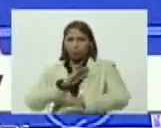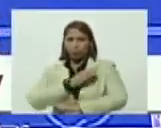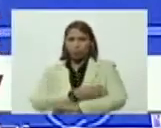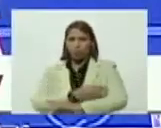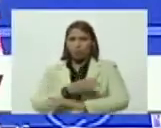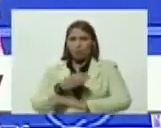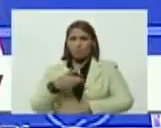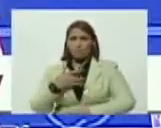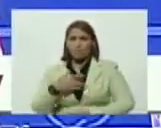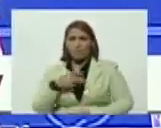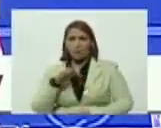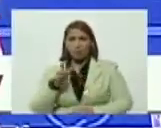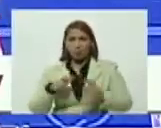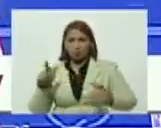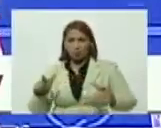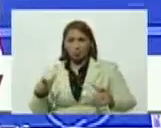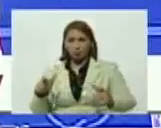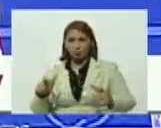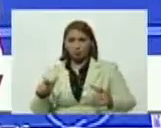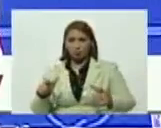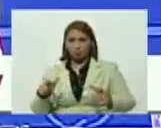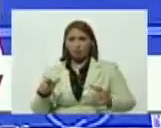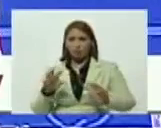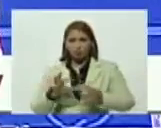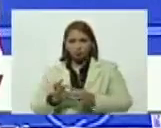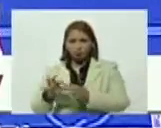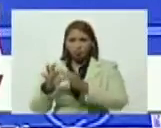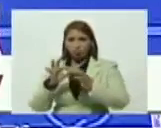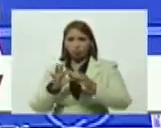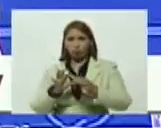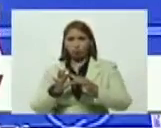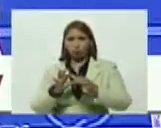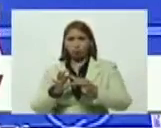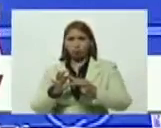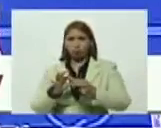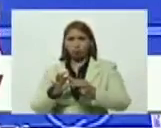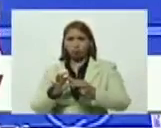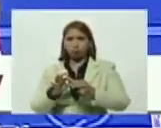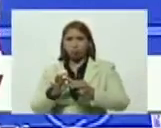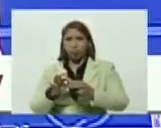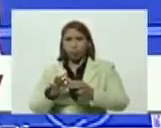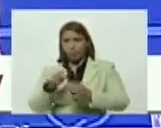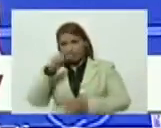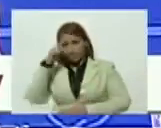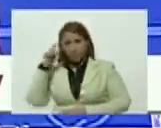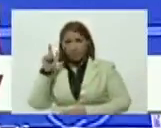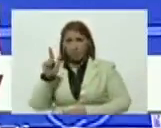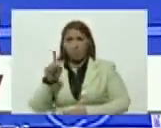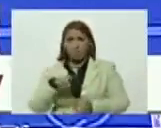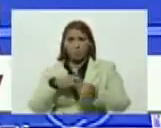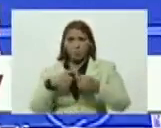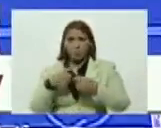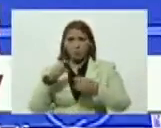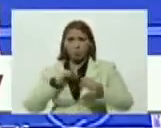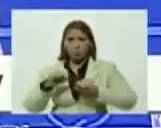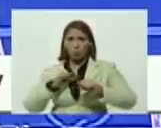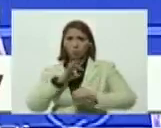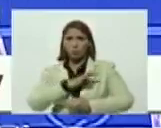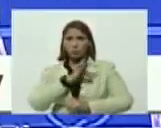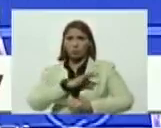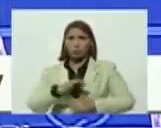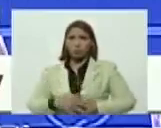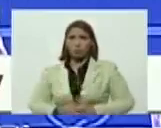patriotas alrededor de la máxima unidad sobre el Partido Socialista Unido de Venezuela y el Gran Polo Patriótico y los movimientos